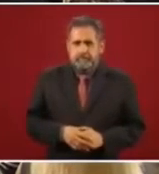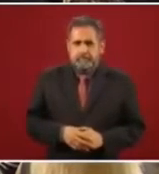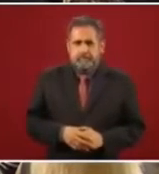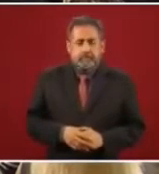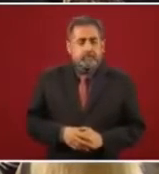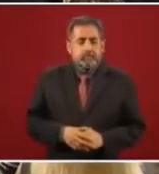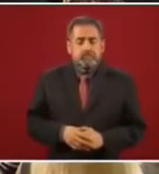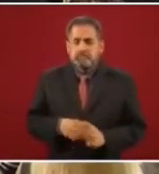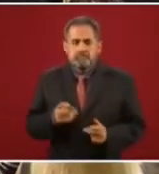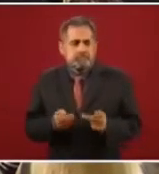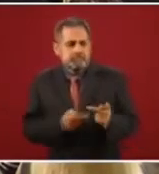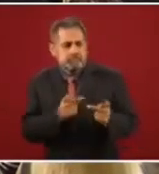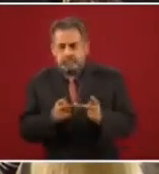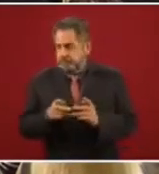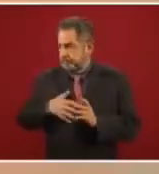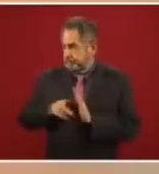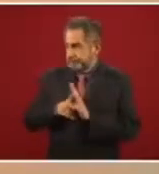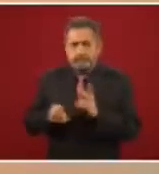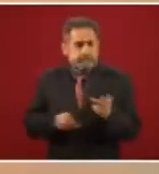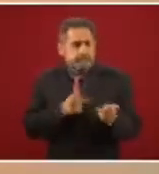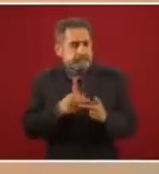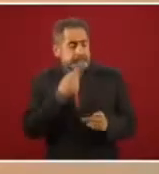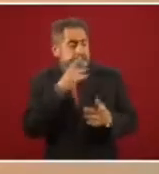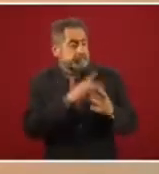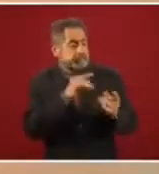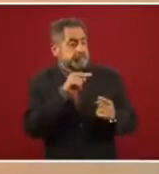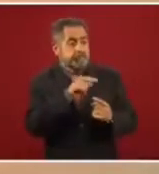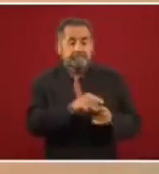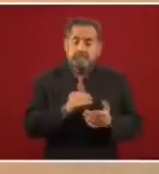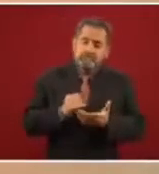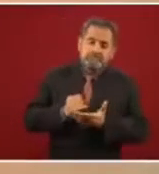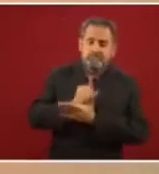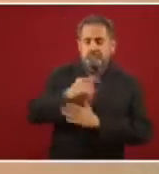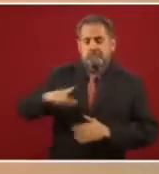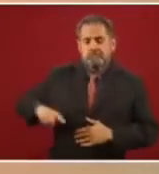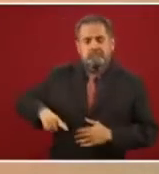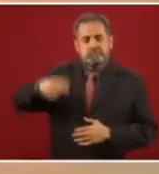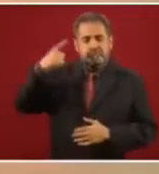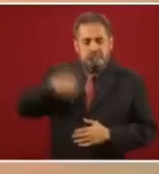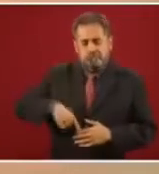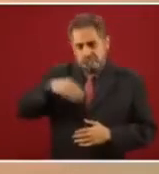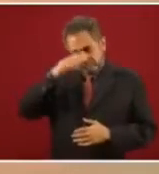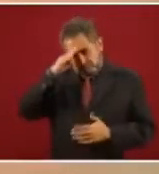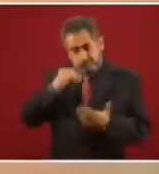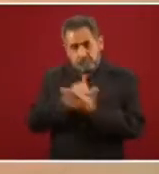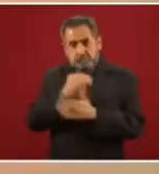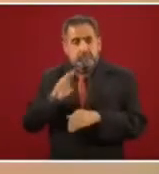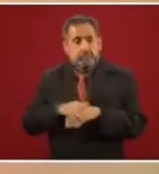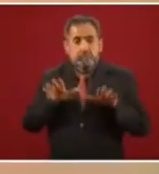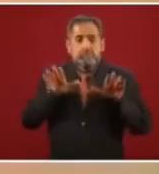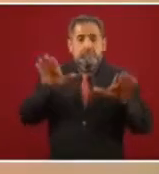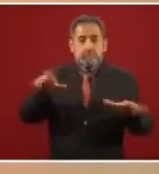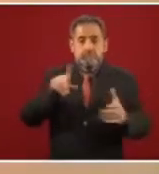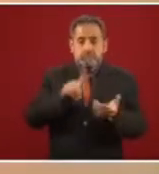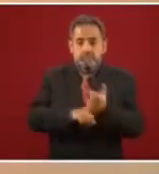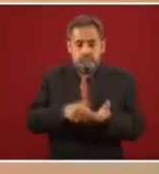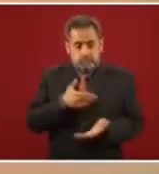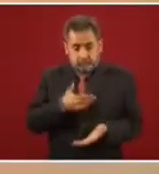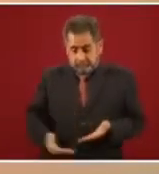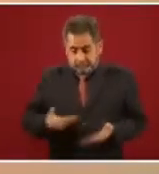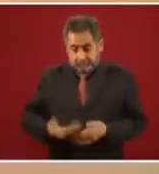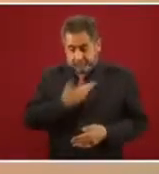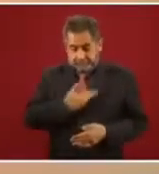Fuentes consultadas por este diario señalaron que se trata de una decisión de Estado, ya que la aeronave no será empleada por el actual